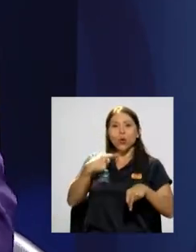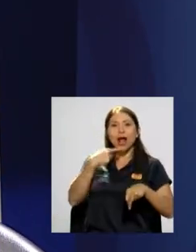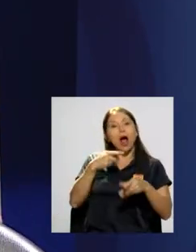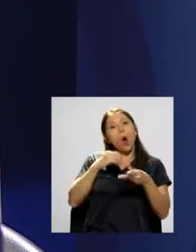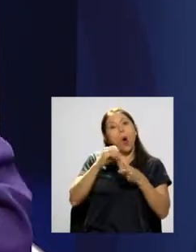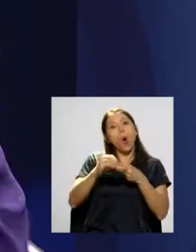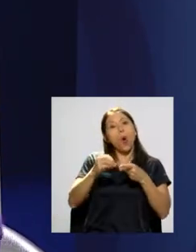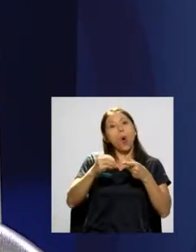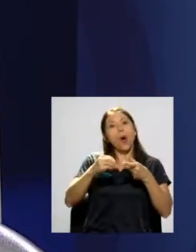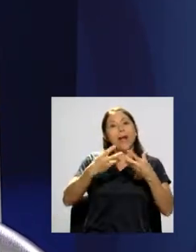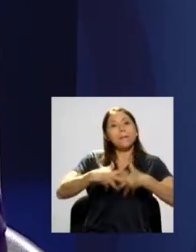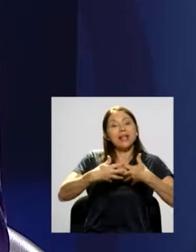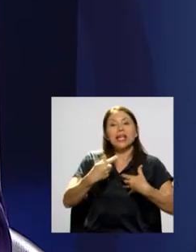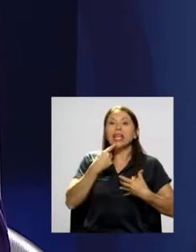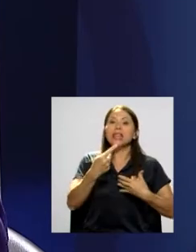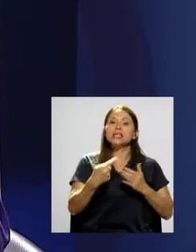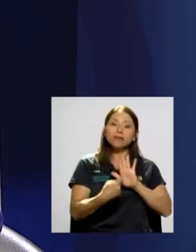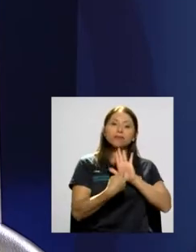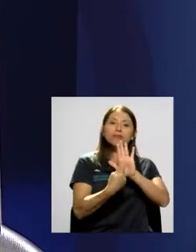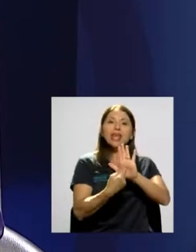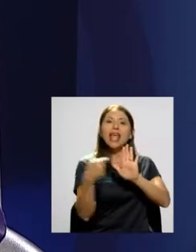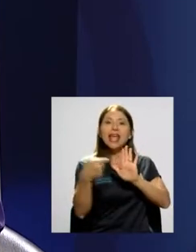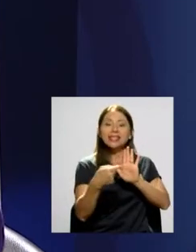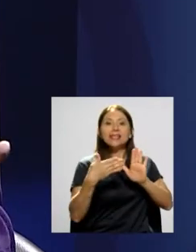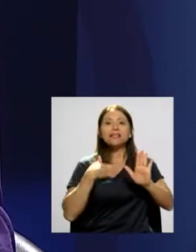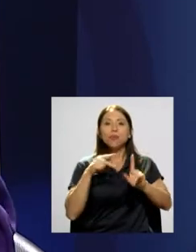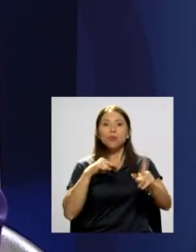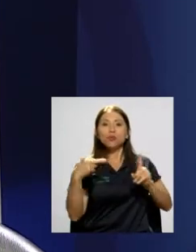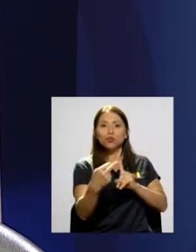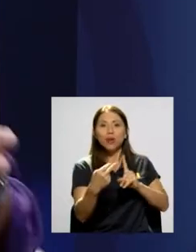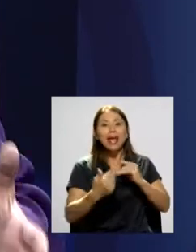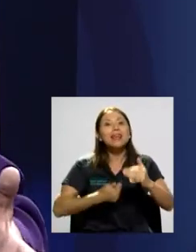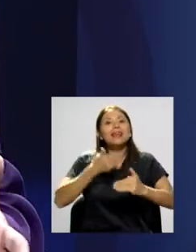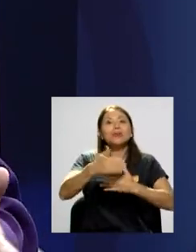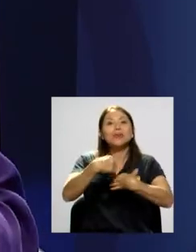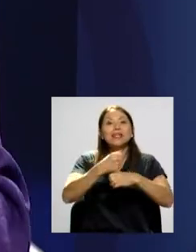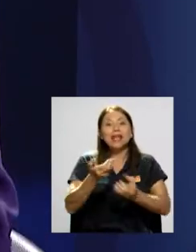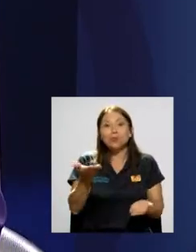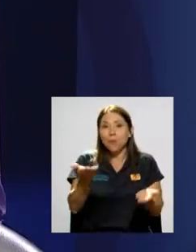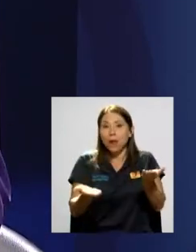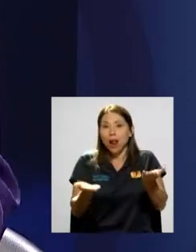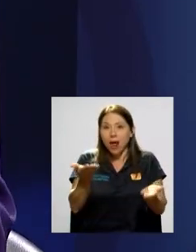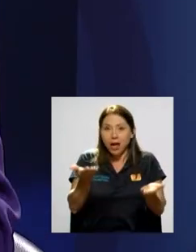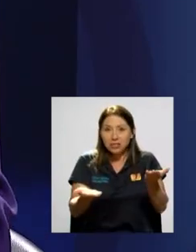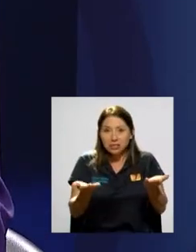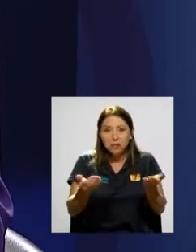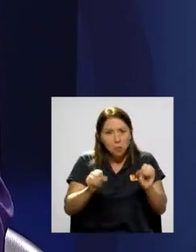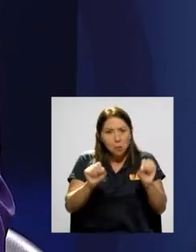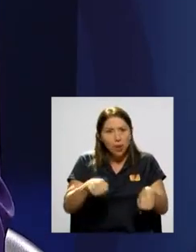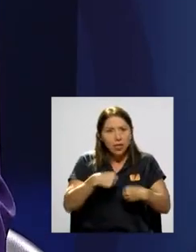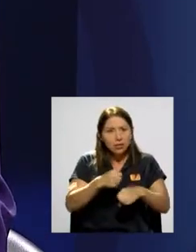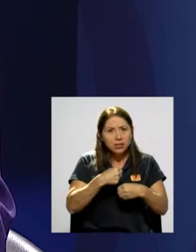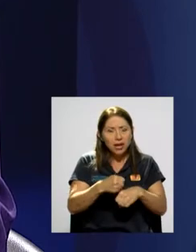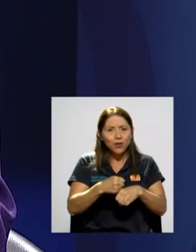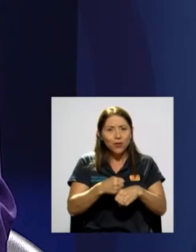pasa a hacer un balance de partes. No hay razón por la cual tener una postura le impide a usted hacer un balance de partes, que quien busca